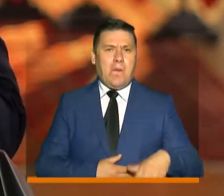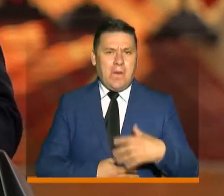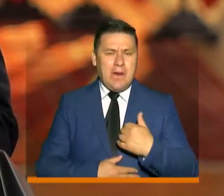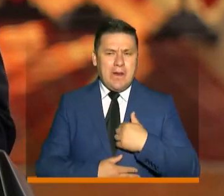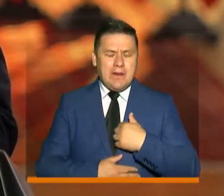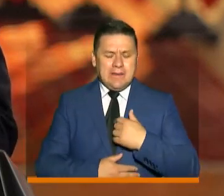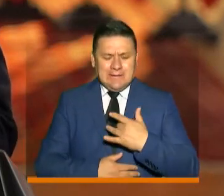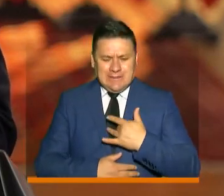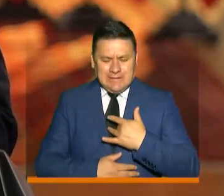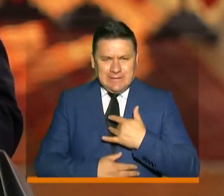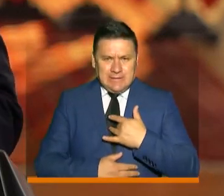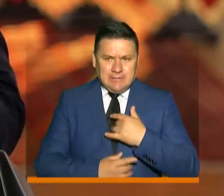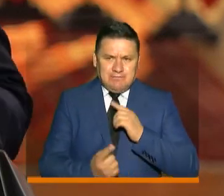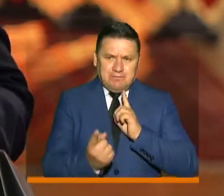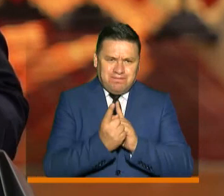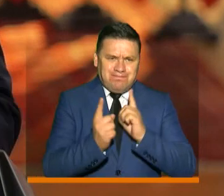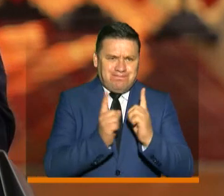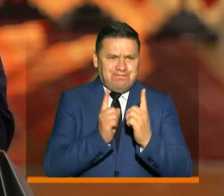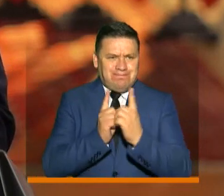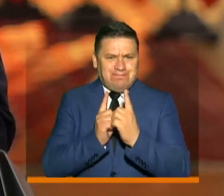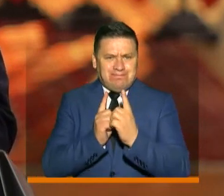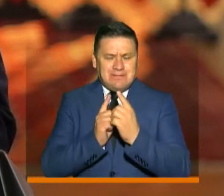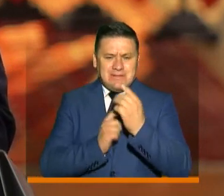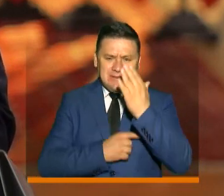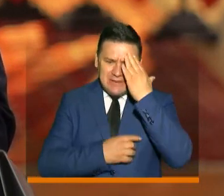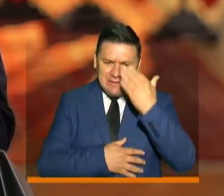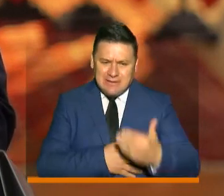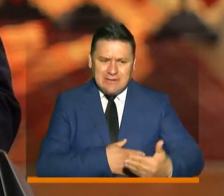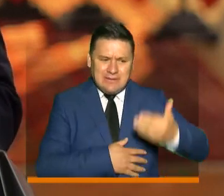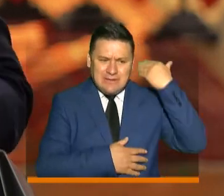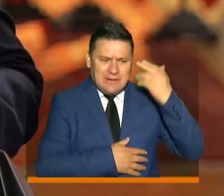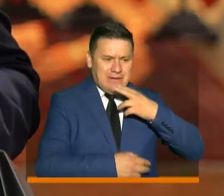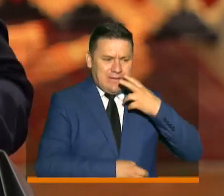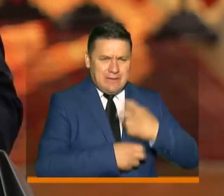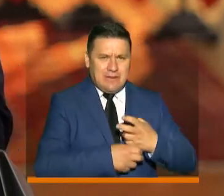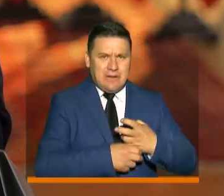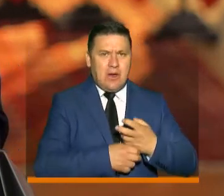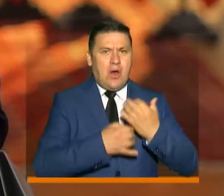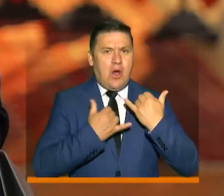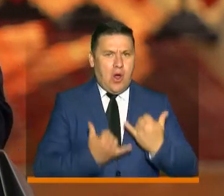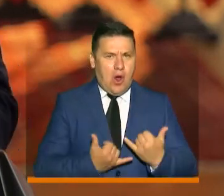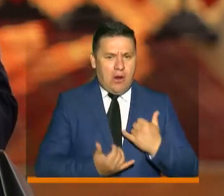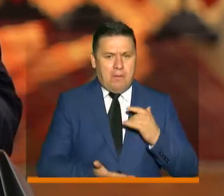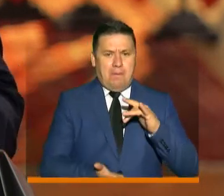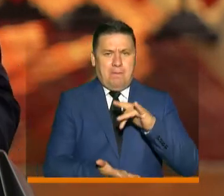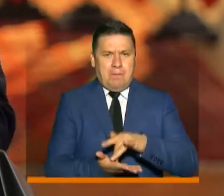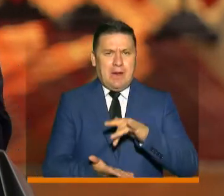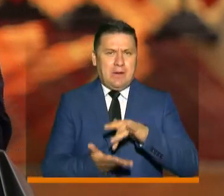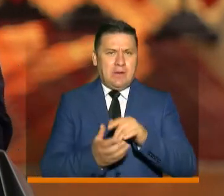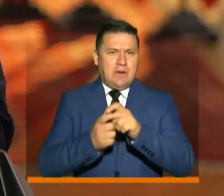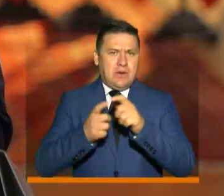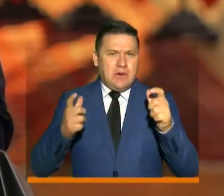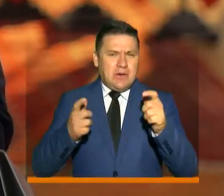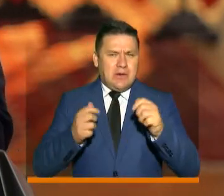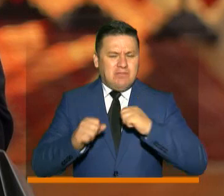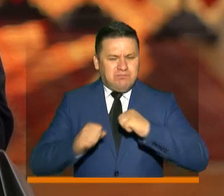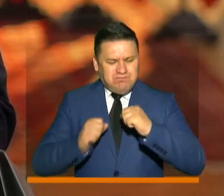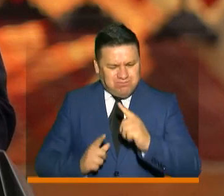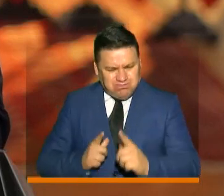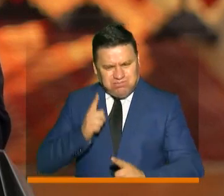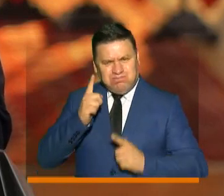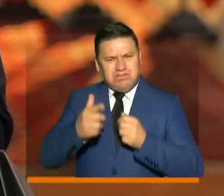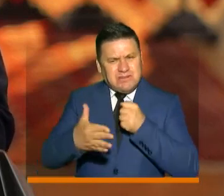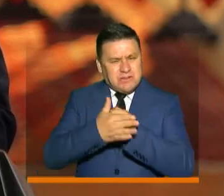encontramos en nuestro pasado enormes dificultades también hemos presenciado grandes operaciones